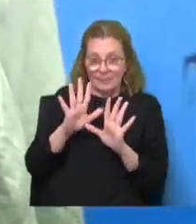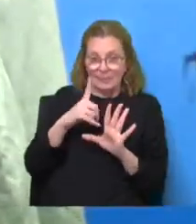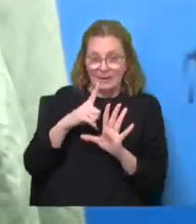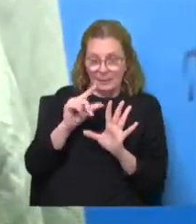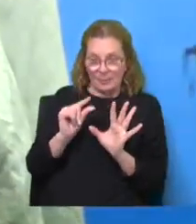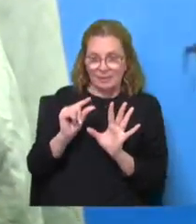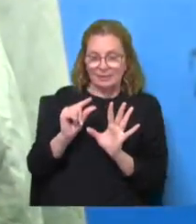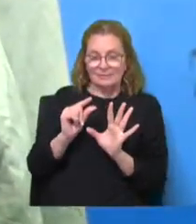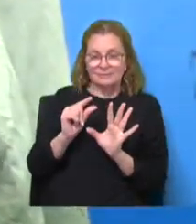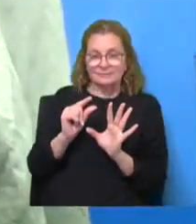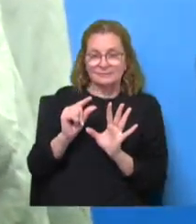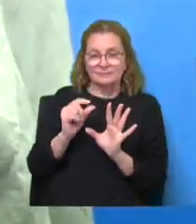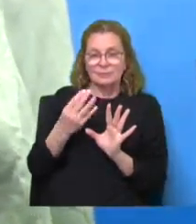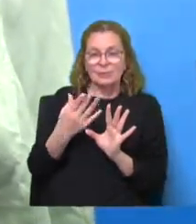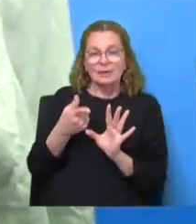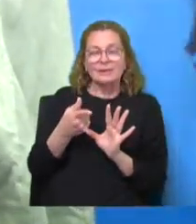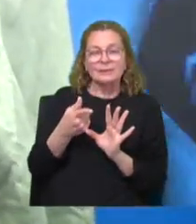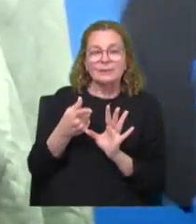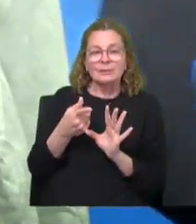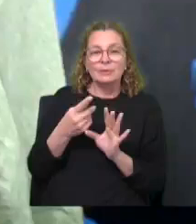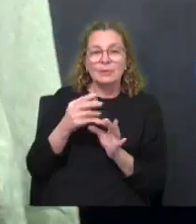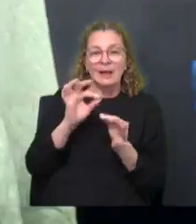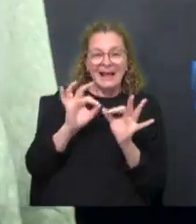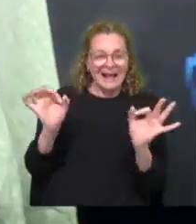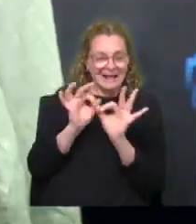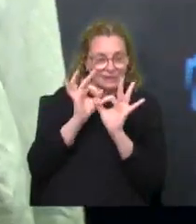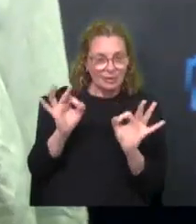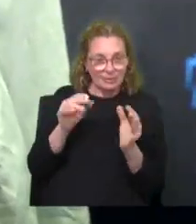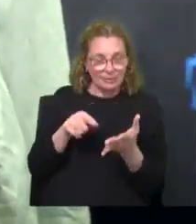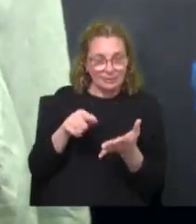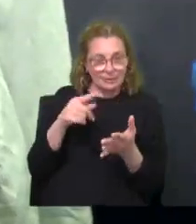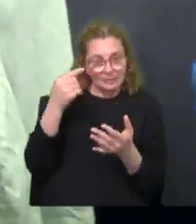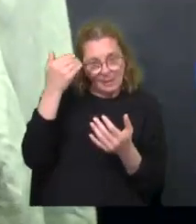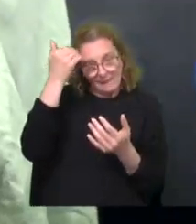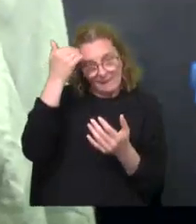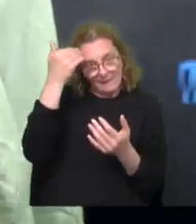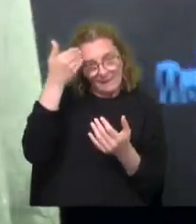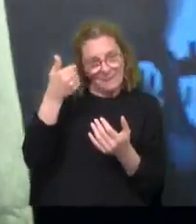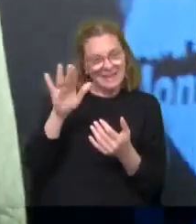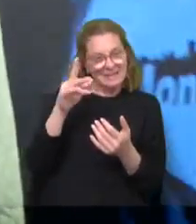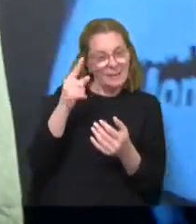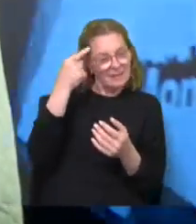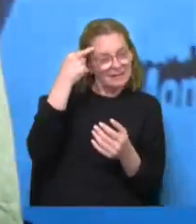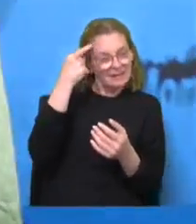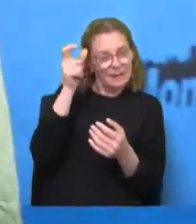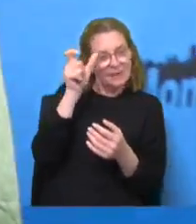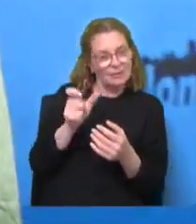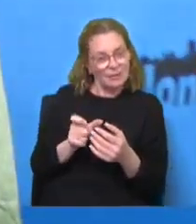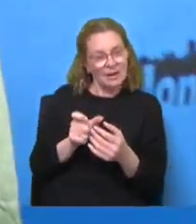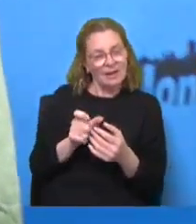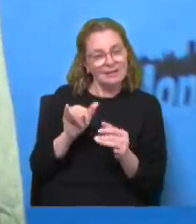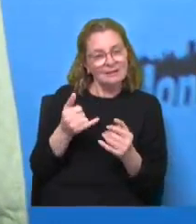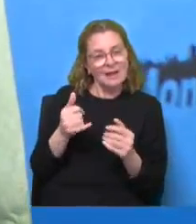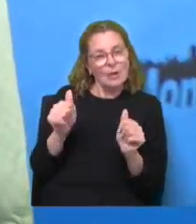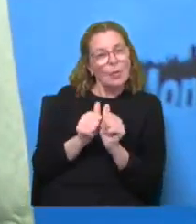ahí. Porque, bueno, tengo estas canciones. Estas canciones me empiezan a sugerir personas que las van a tocar. Ya habías